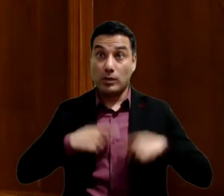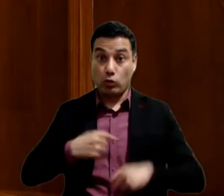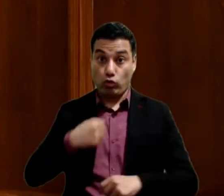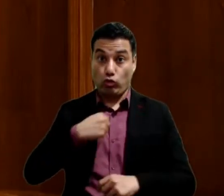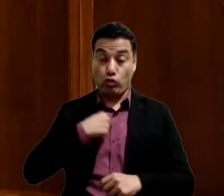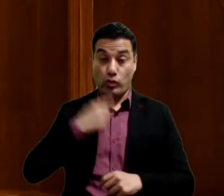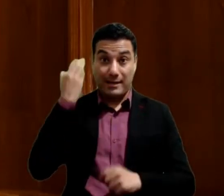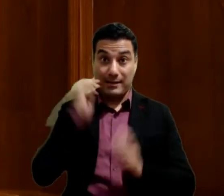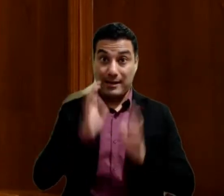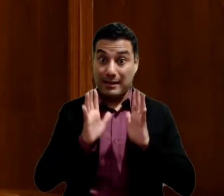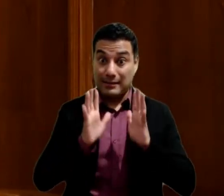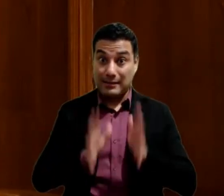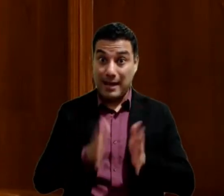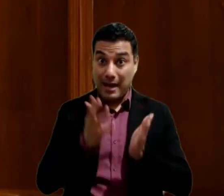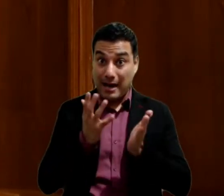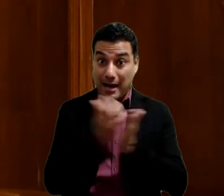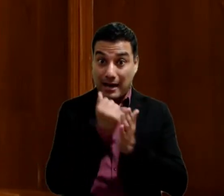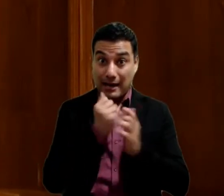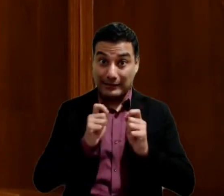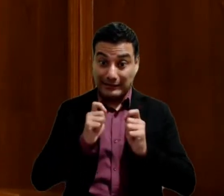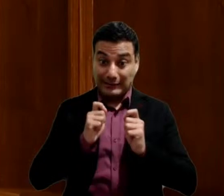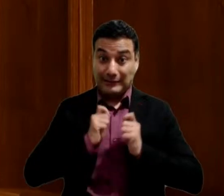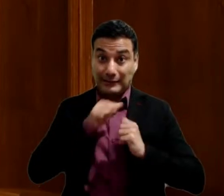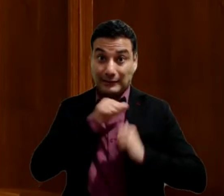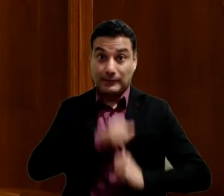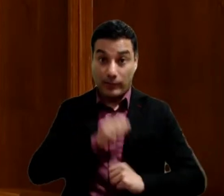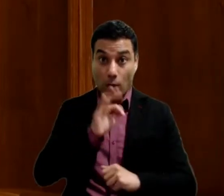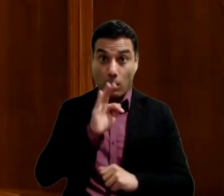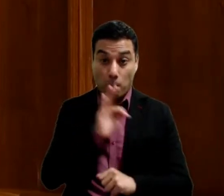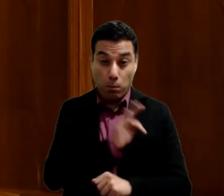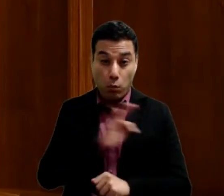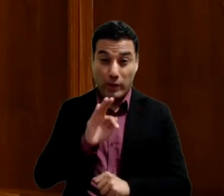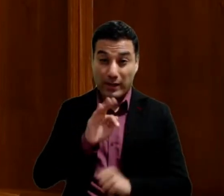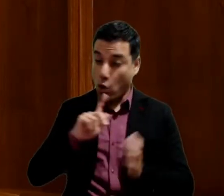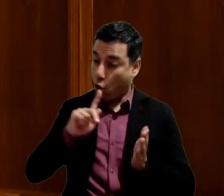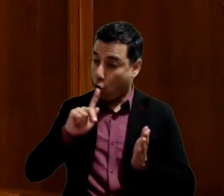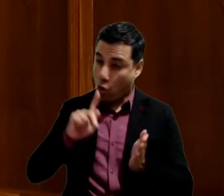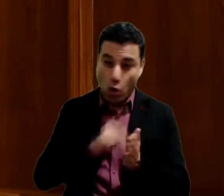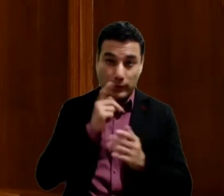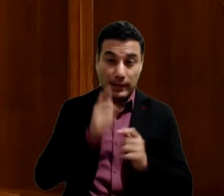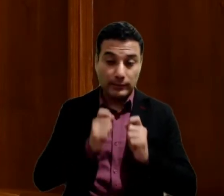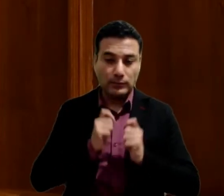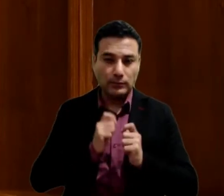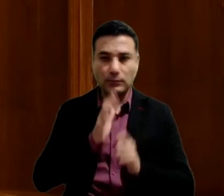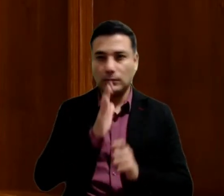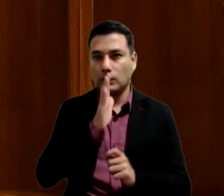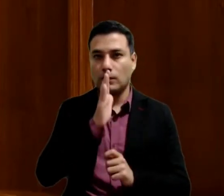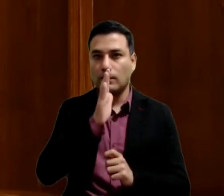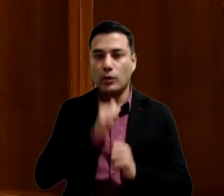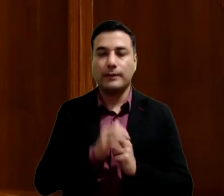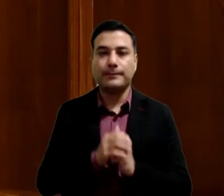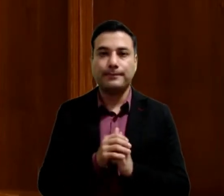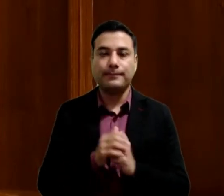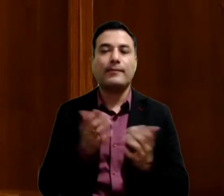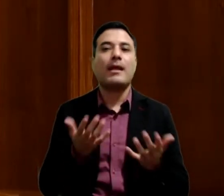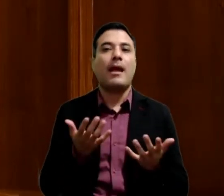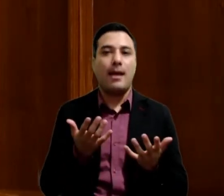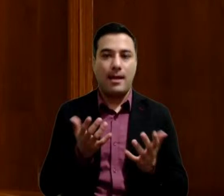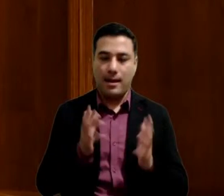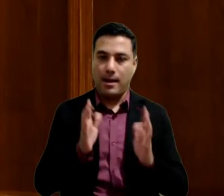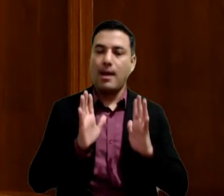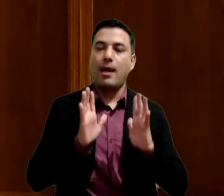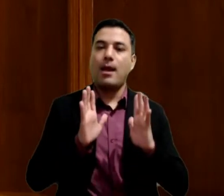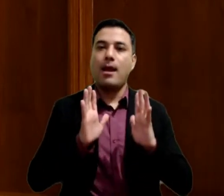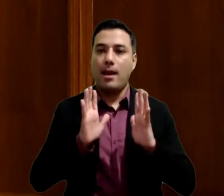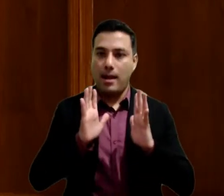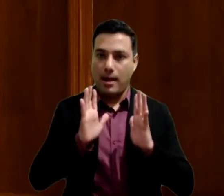elección popular podrá buscar la reelección inmediata. Se cierra así la puerta a